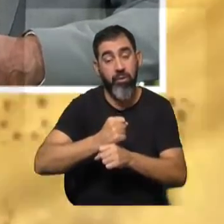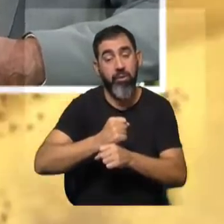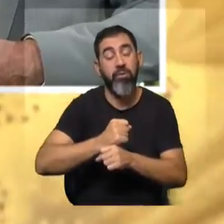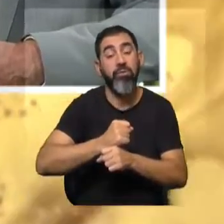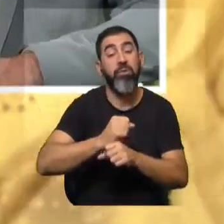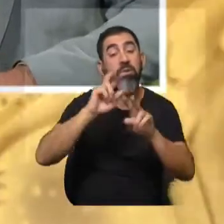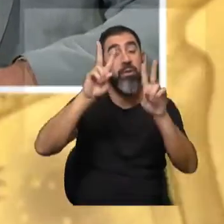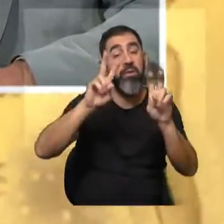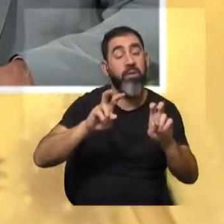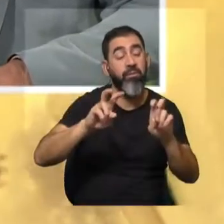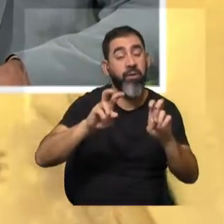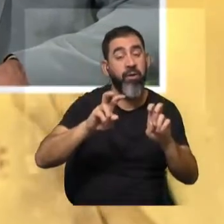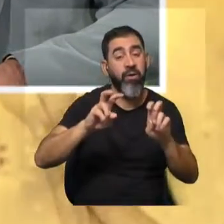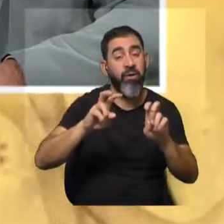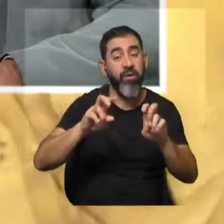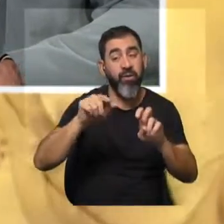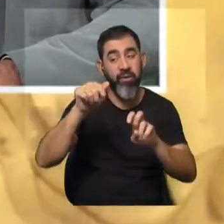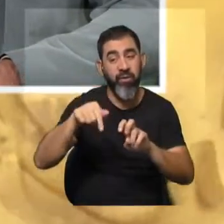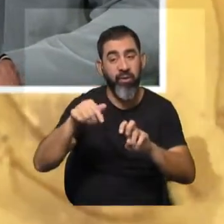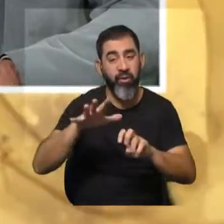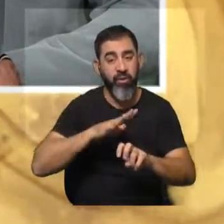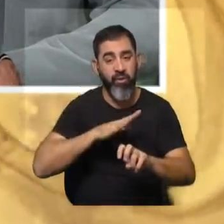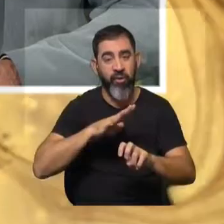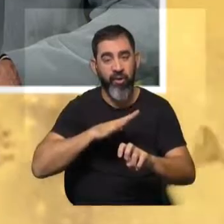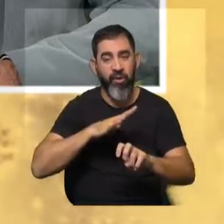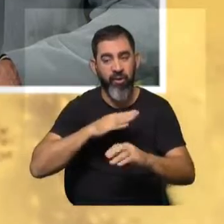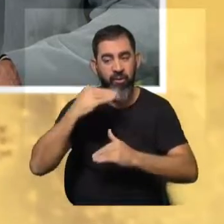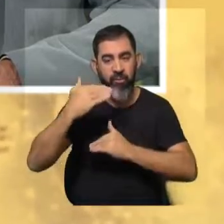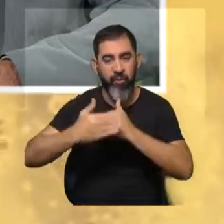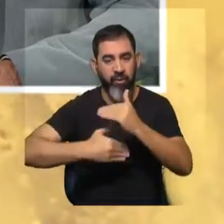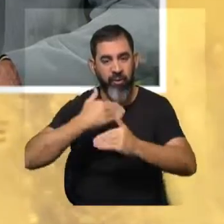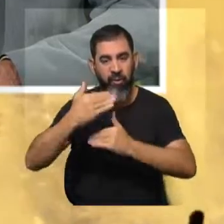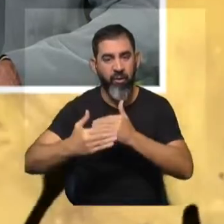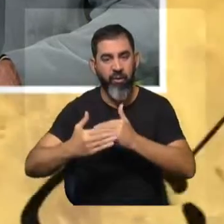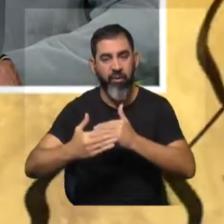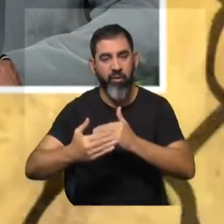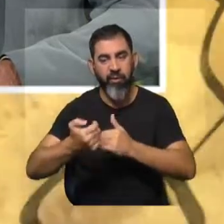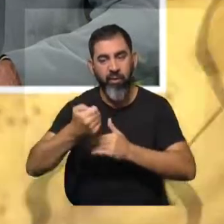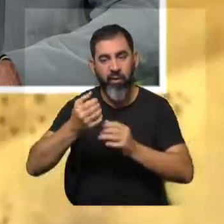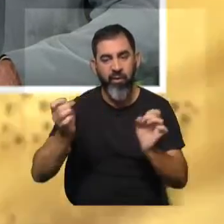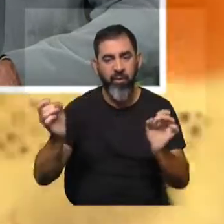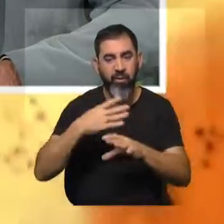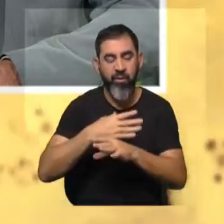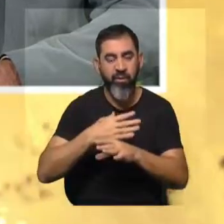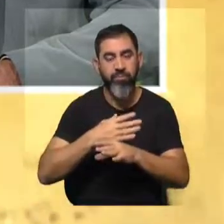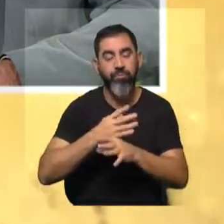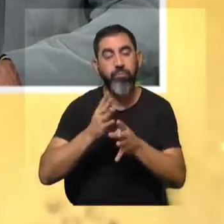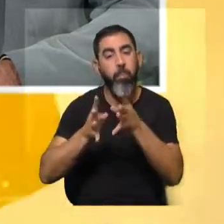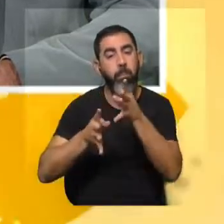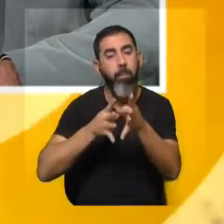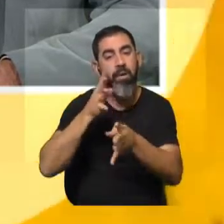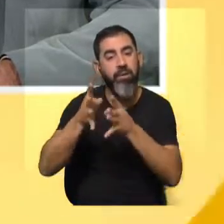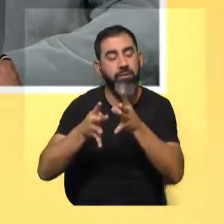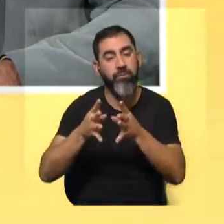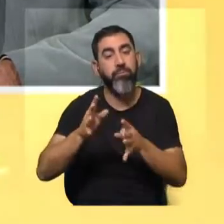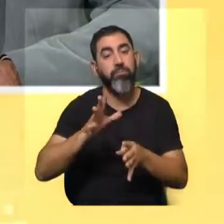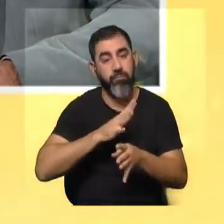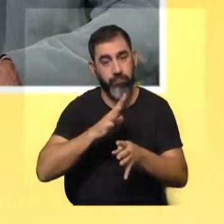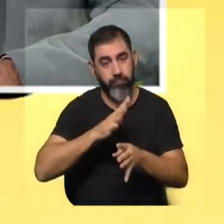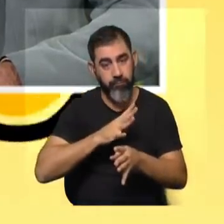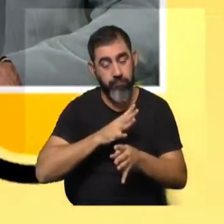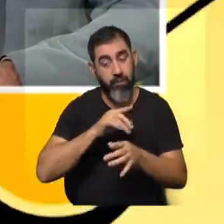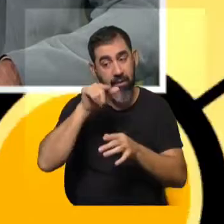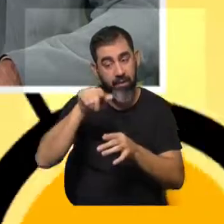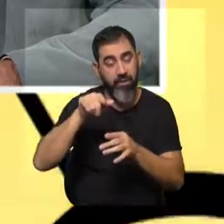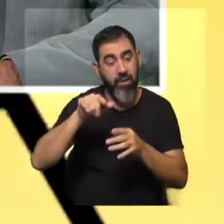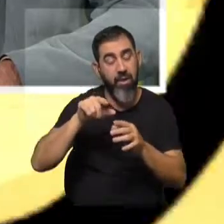demás, tiene que ver con la llegada, creo que todavía estamos en proceso, pero muy cerca de completarse, de un equipo que usa justamente